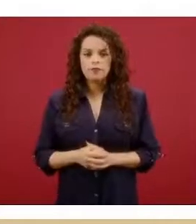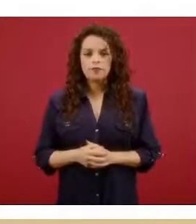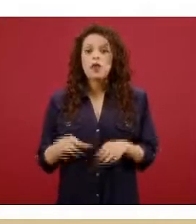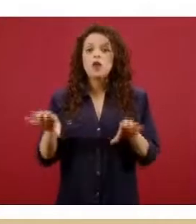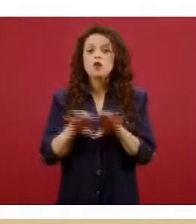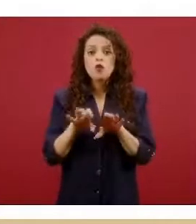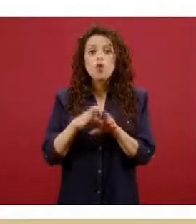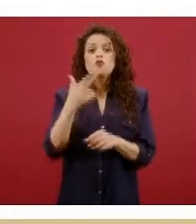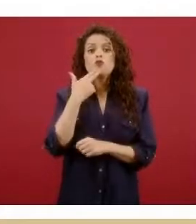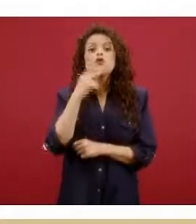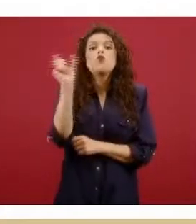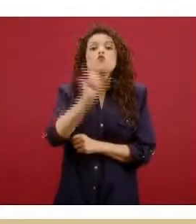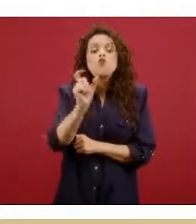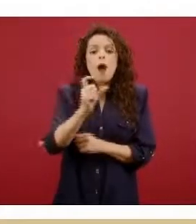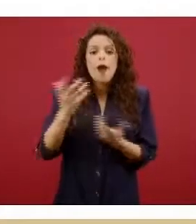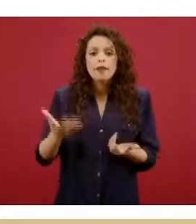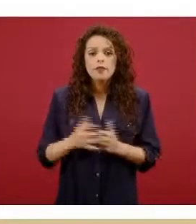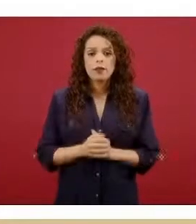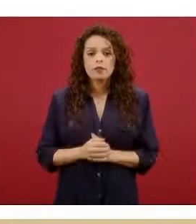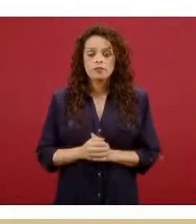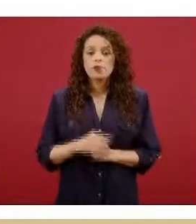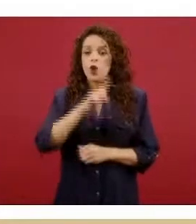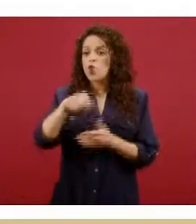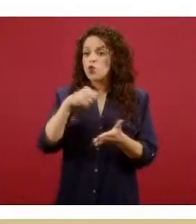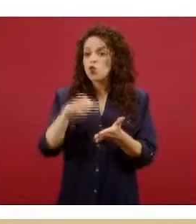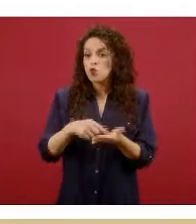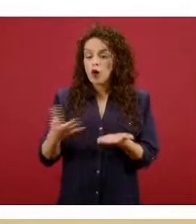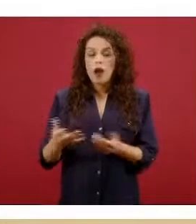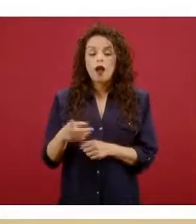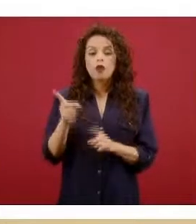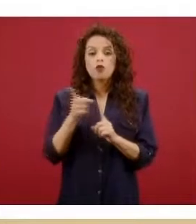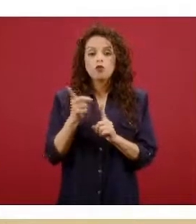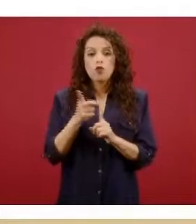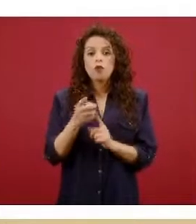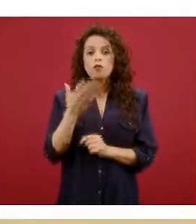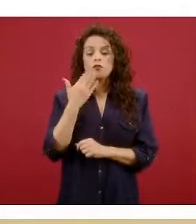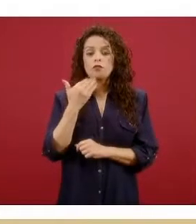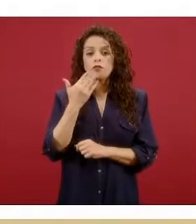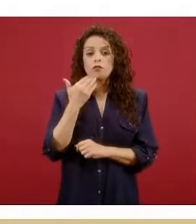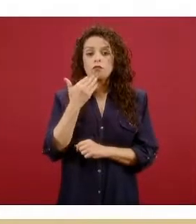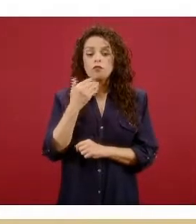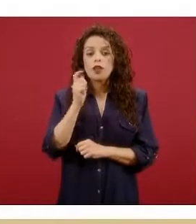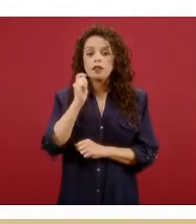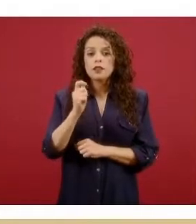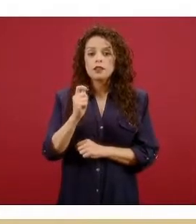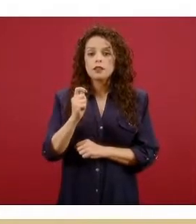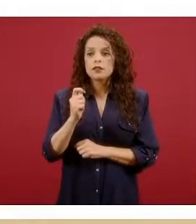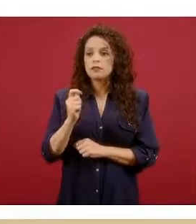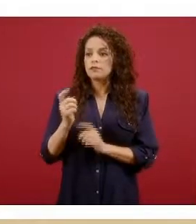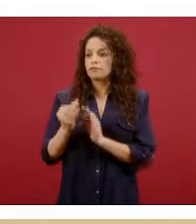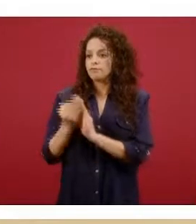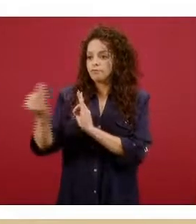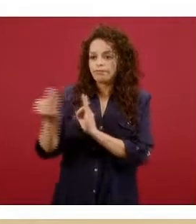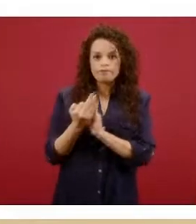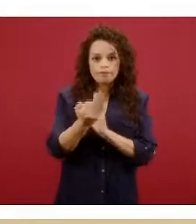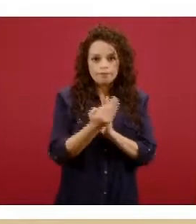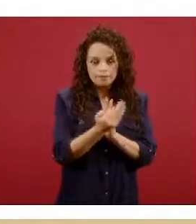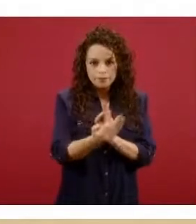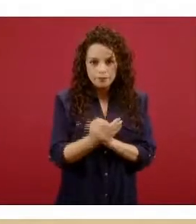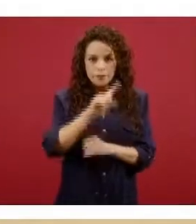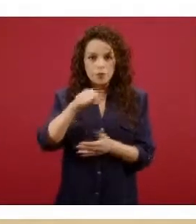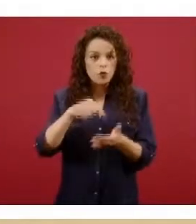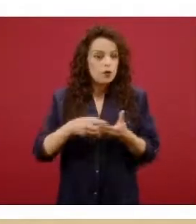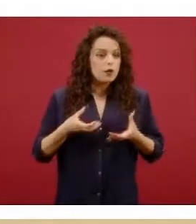usarlo? Entornos sin distanciamiento físico, es la recomendación de la Organización Mundial de la Salud. En lugares públicos,